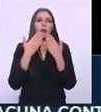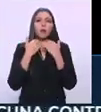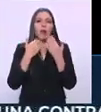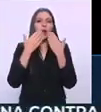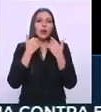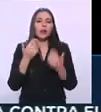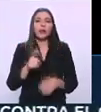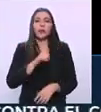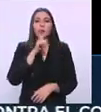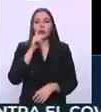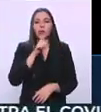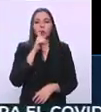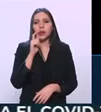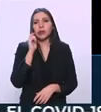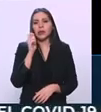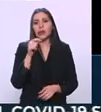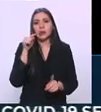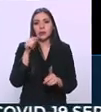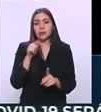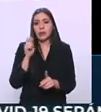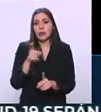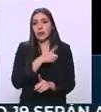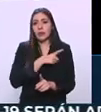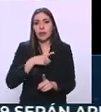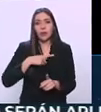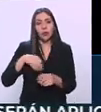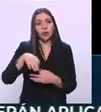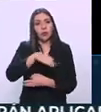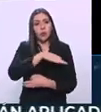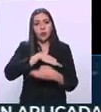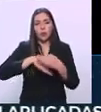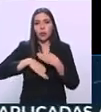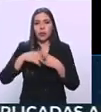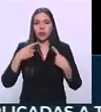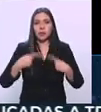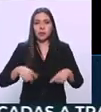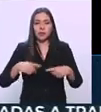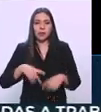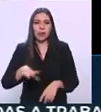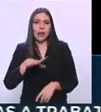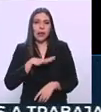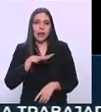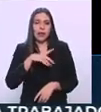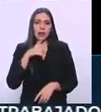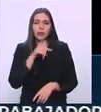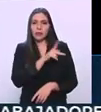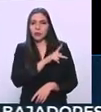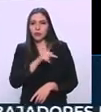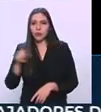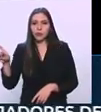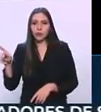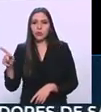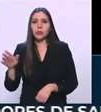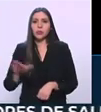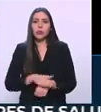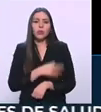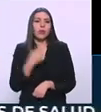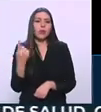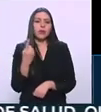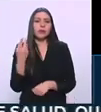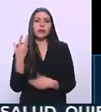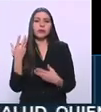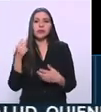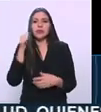a energía, que es un bien que debería ser un bien público y accesible para todos y todos, porque está muy ligado con